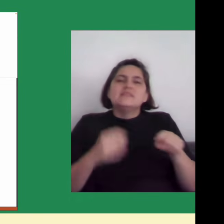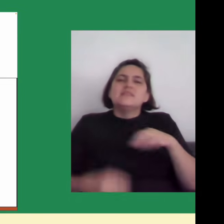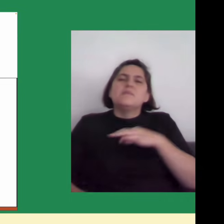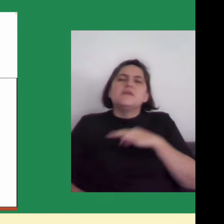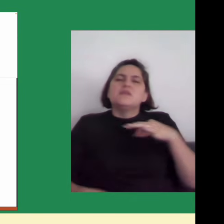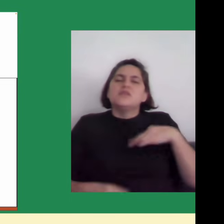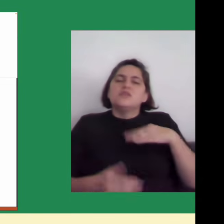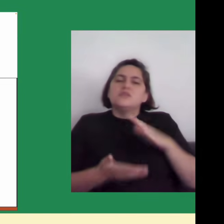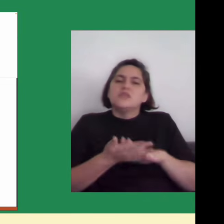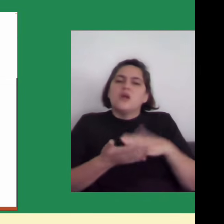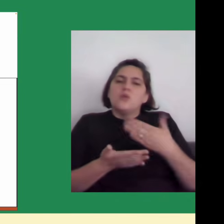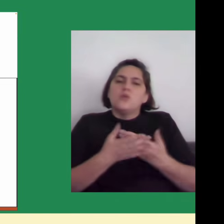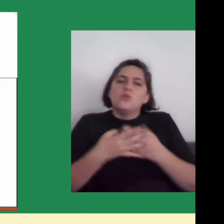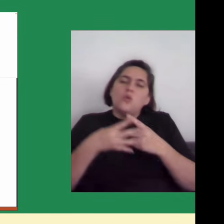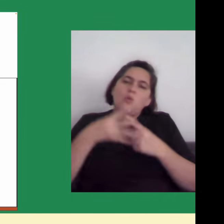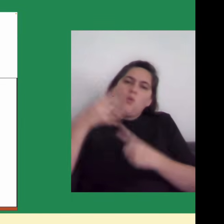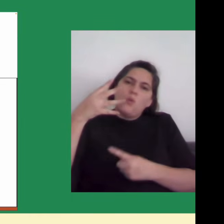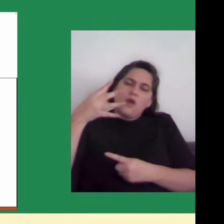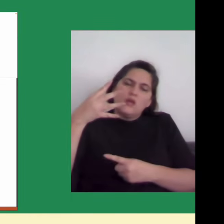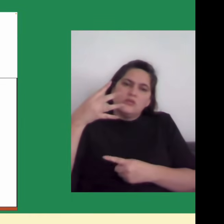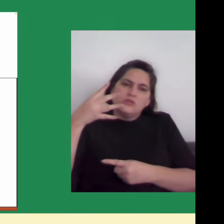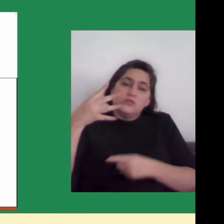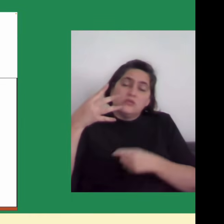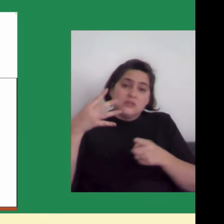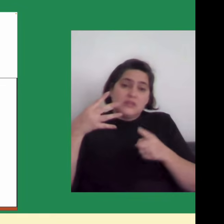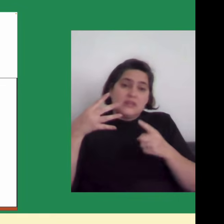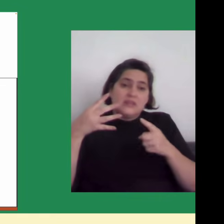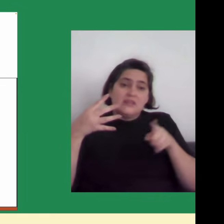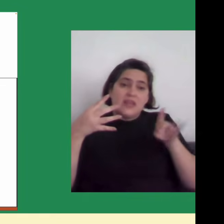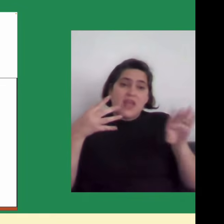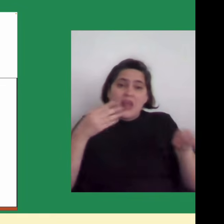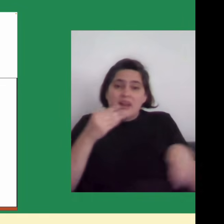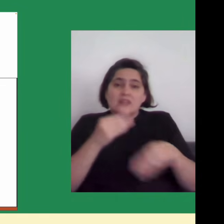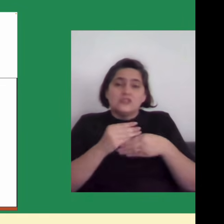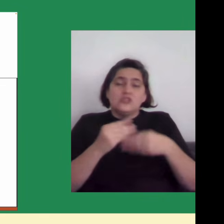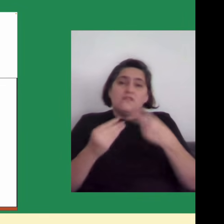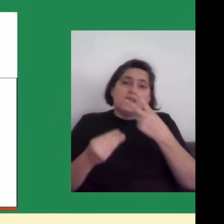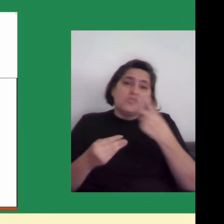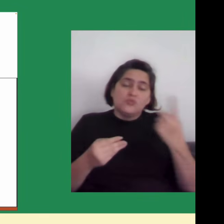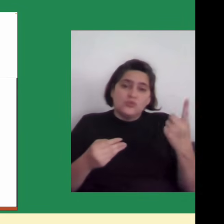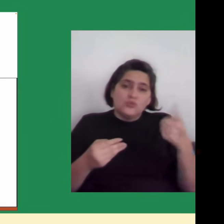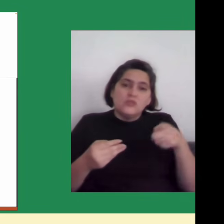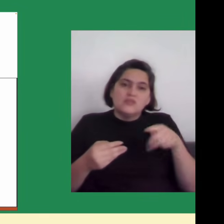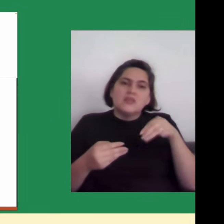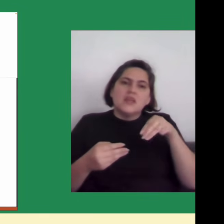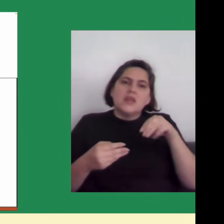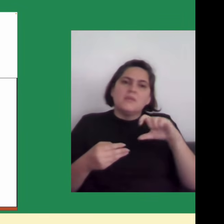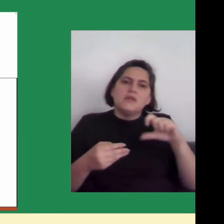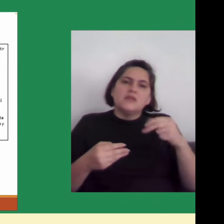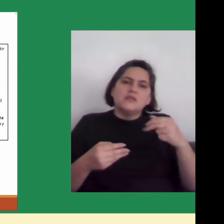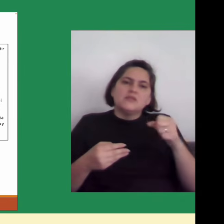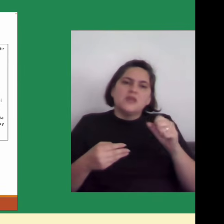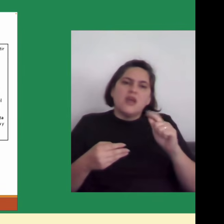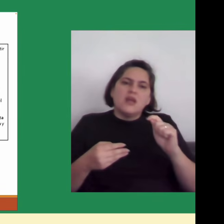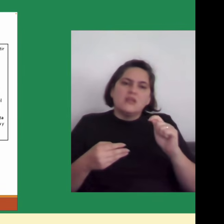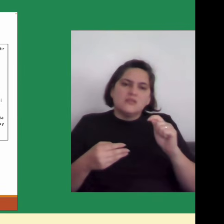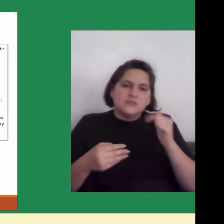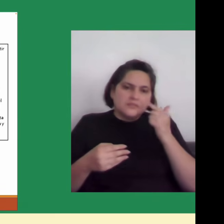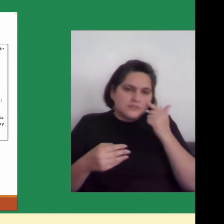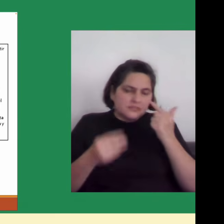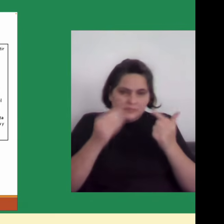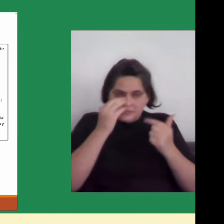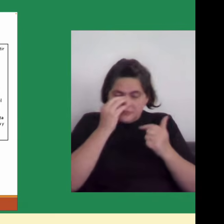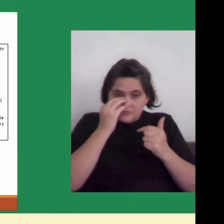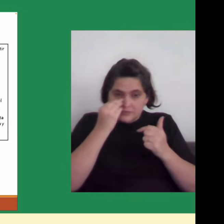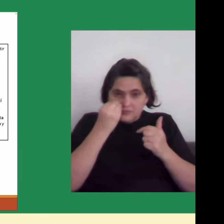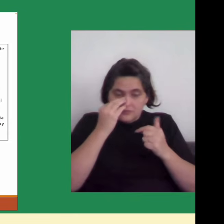los 4 capítulos. En el anexo 21 está el cuestionario del MChat que eh,